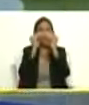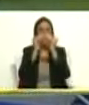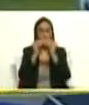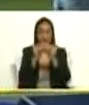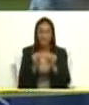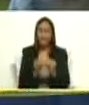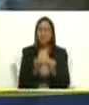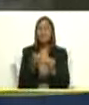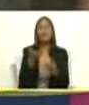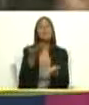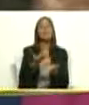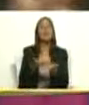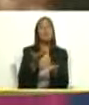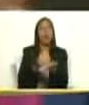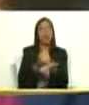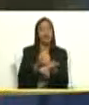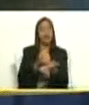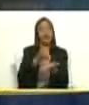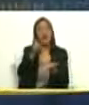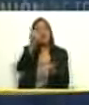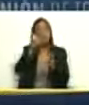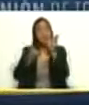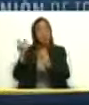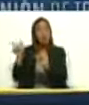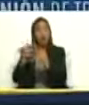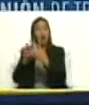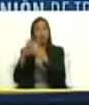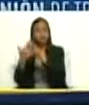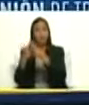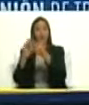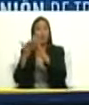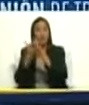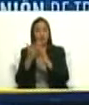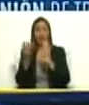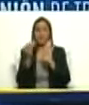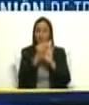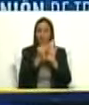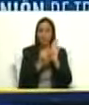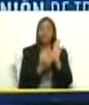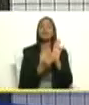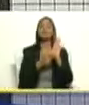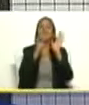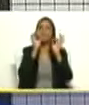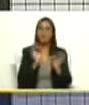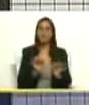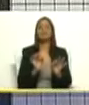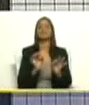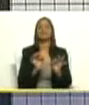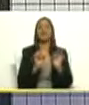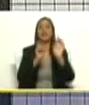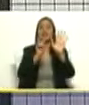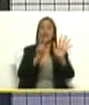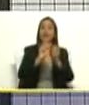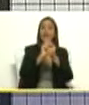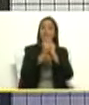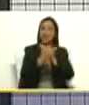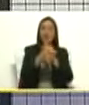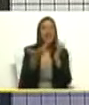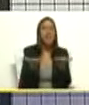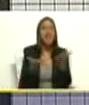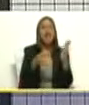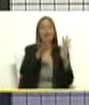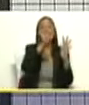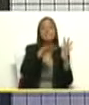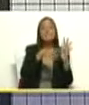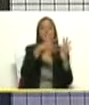hecho el pueblo van a conformar el plan de la 7t rumbo al 2030 plan para